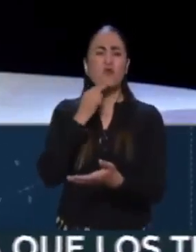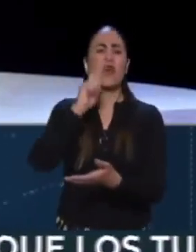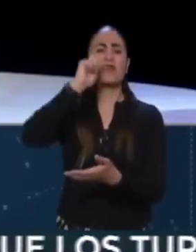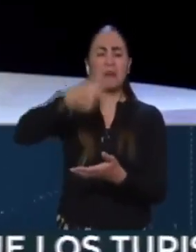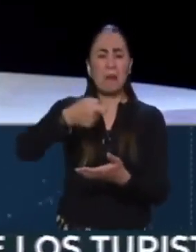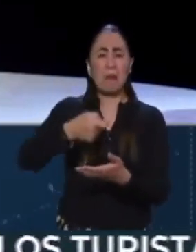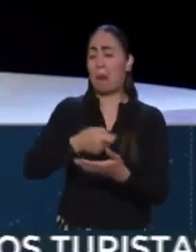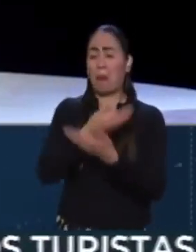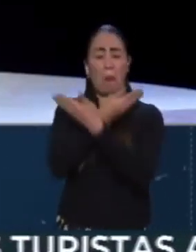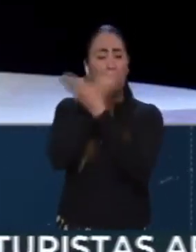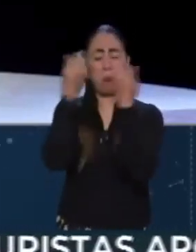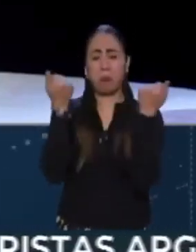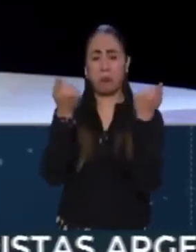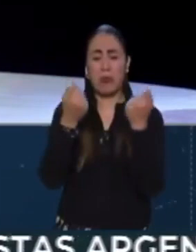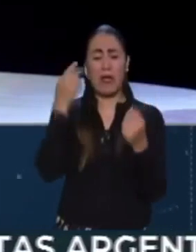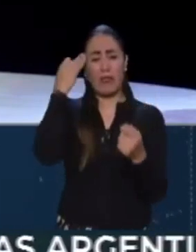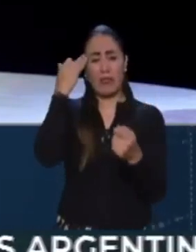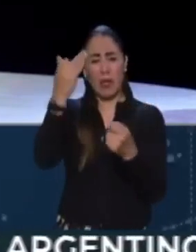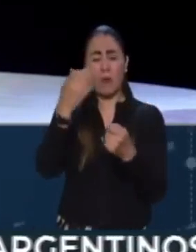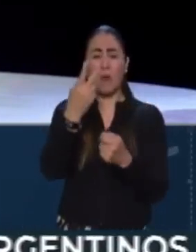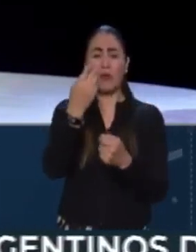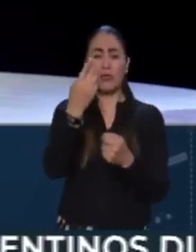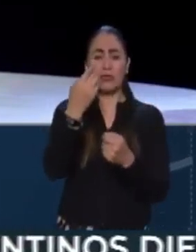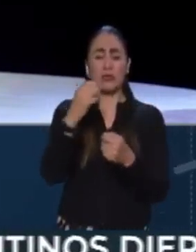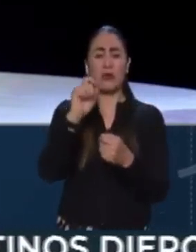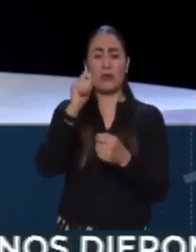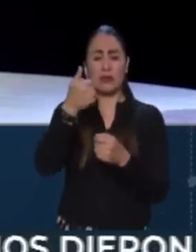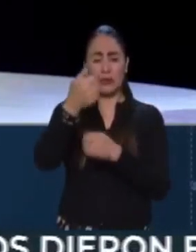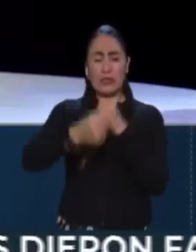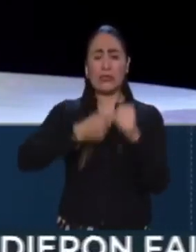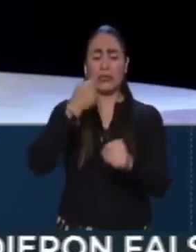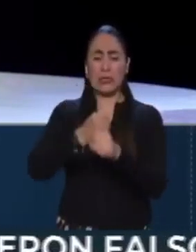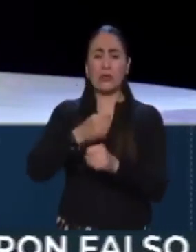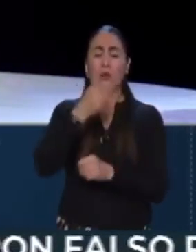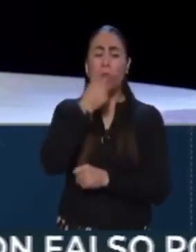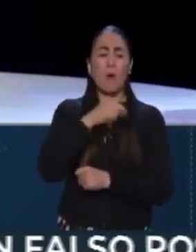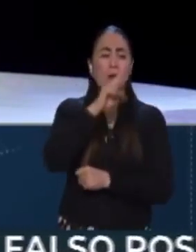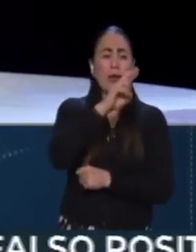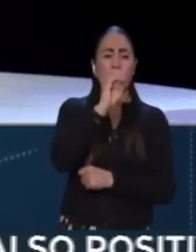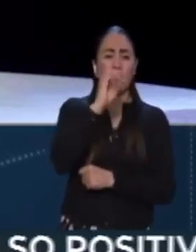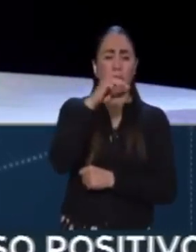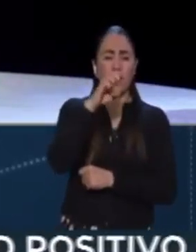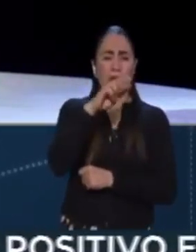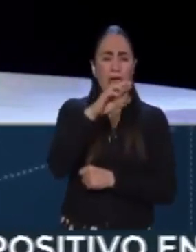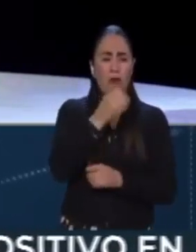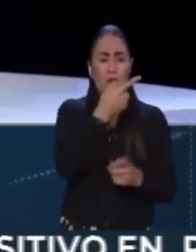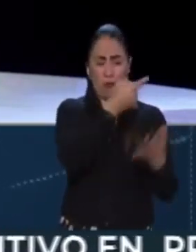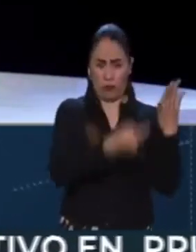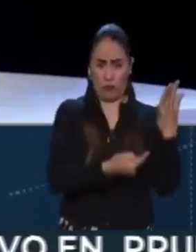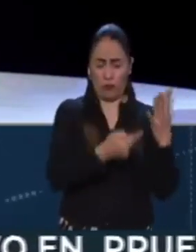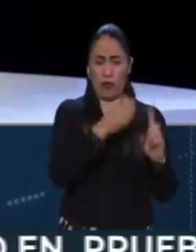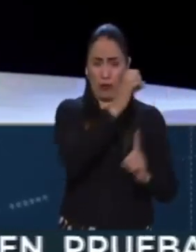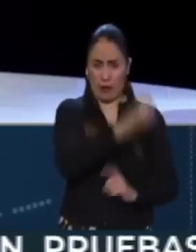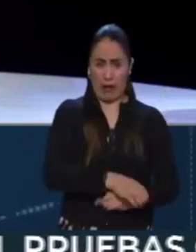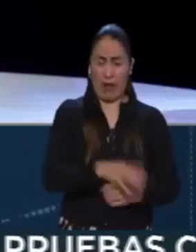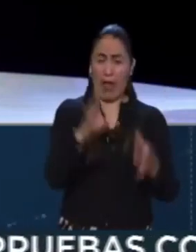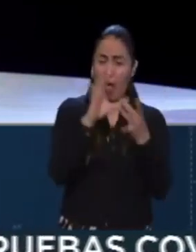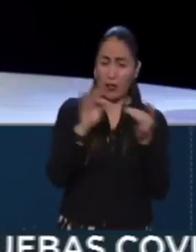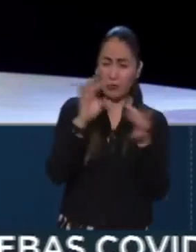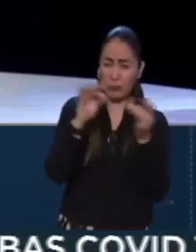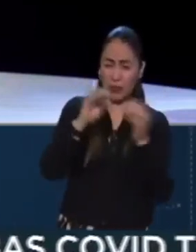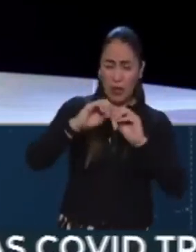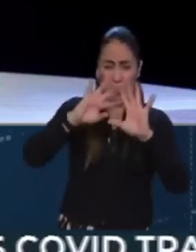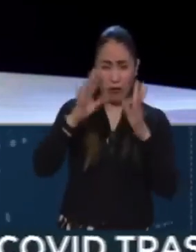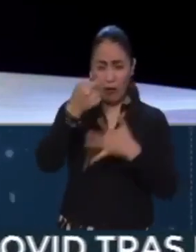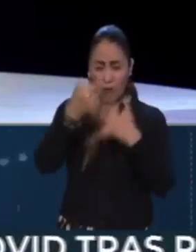porque en todos esos años, 25, 26 años, Romero Deschamps nunca ha rendido cuentas, nunca ha